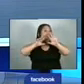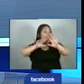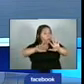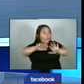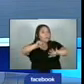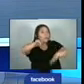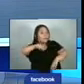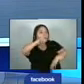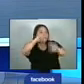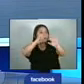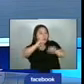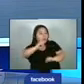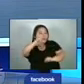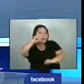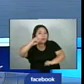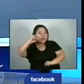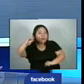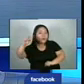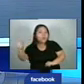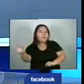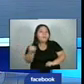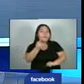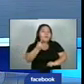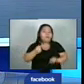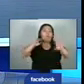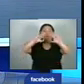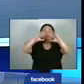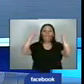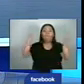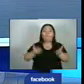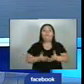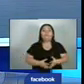8 millones de personas a nivel global.